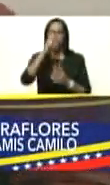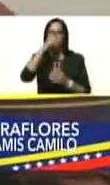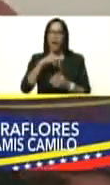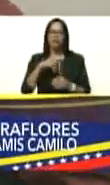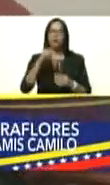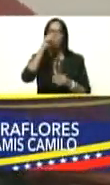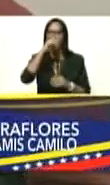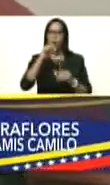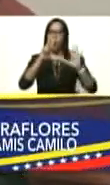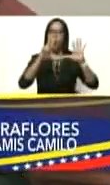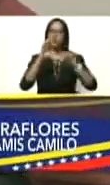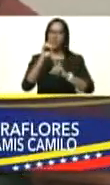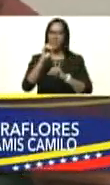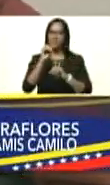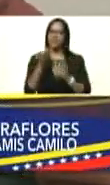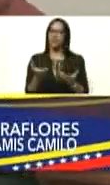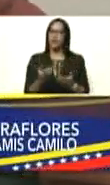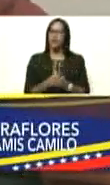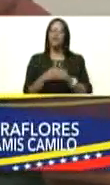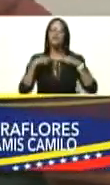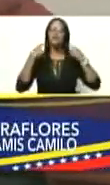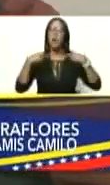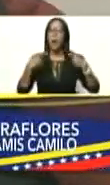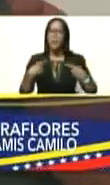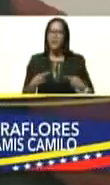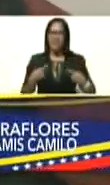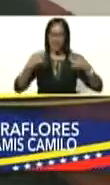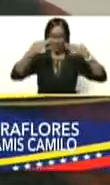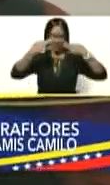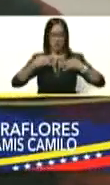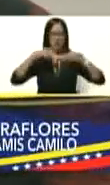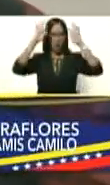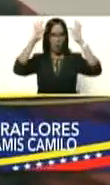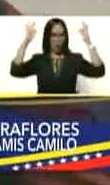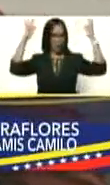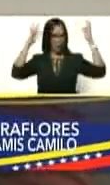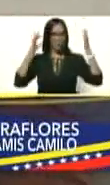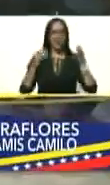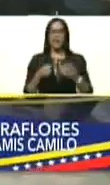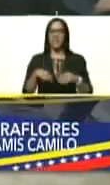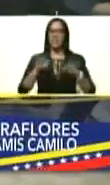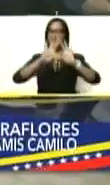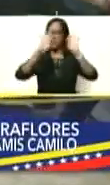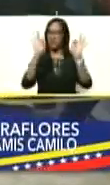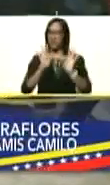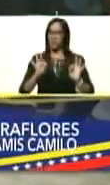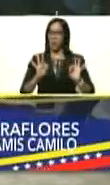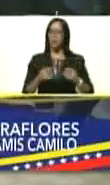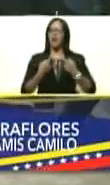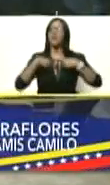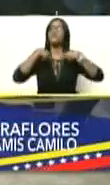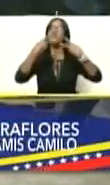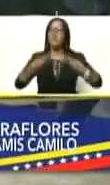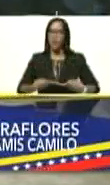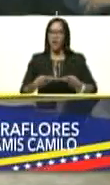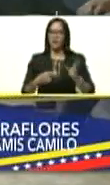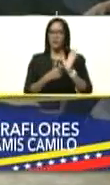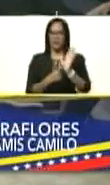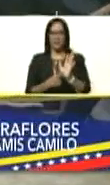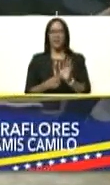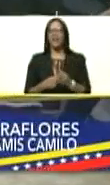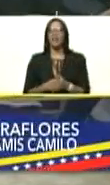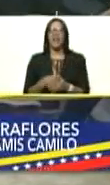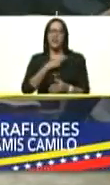años 80, con su peculiar vestimenta y estilo innovador, como ustedes pueden observar a través